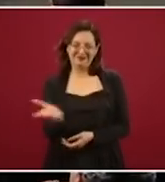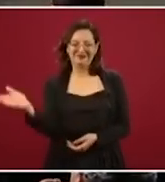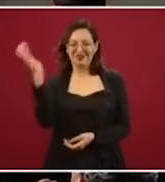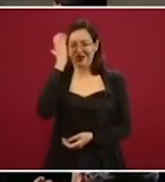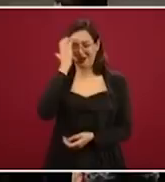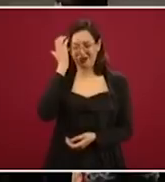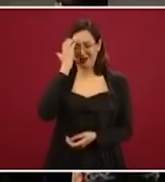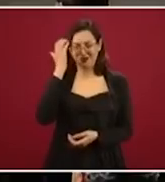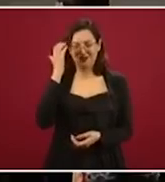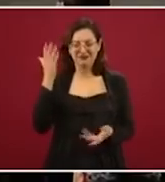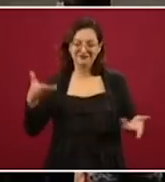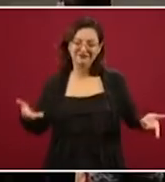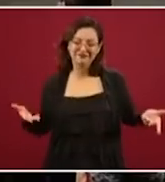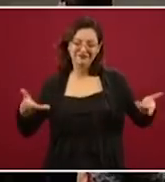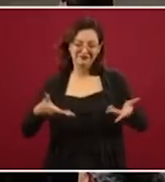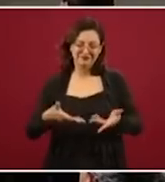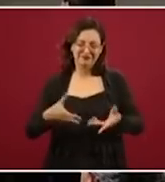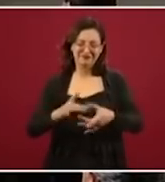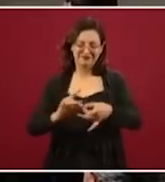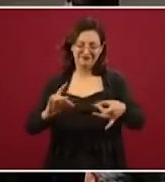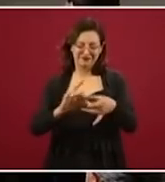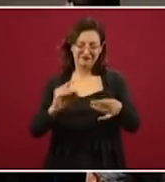yo lo presento.